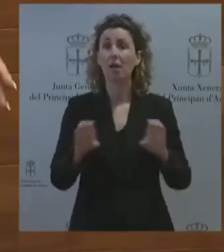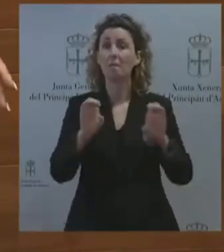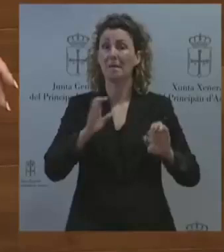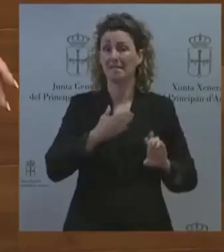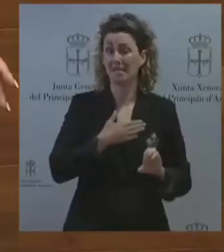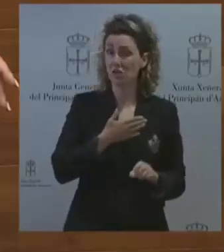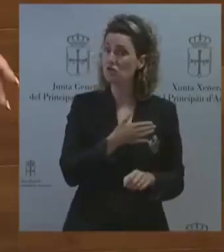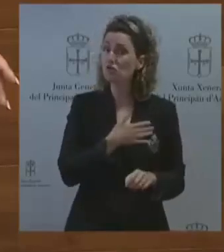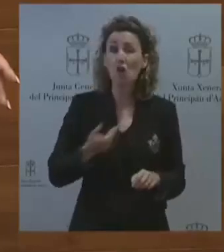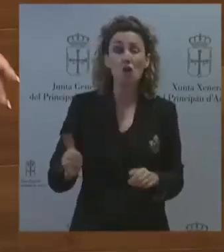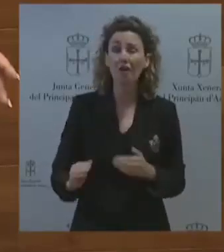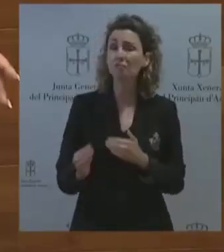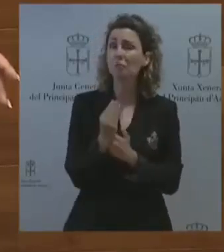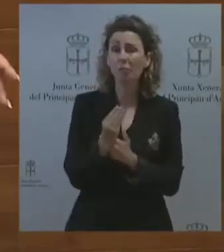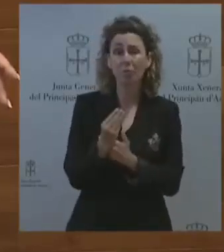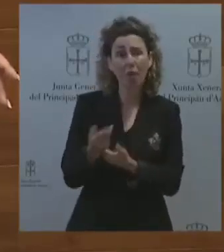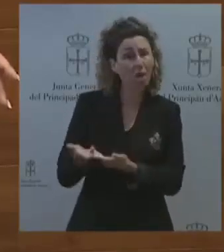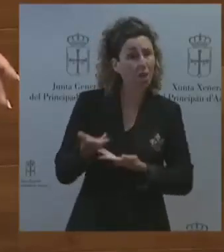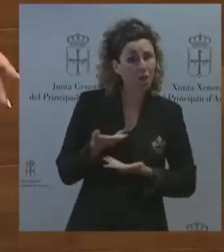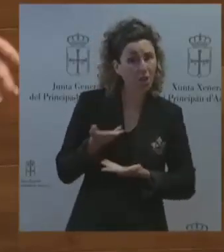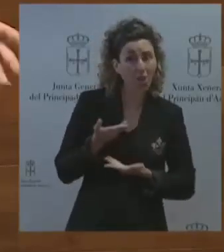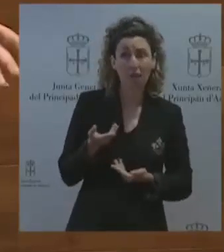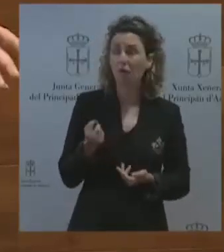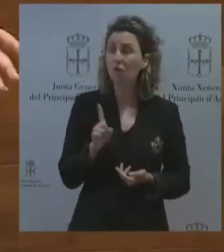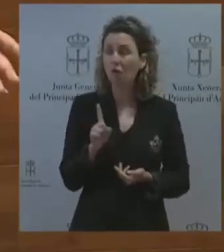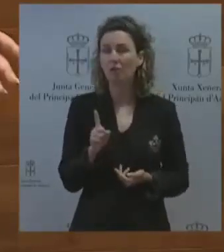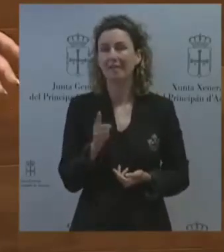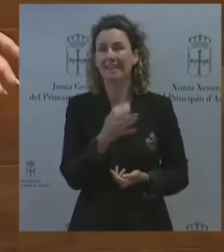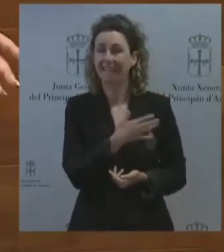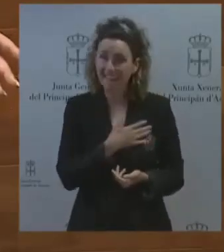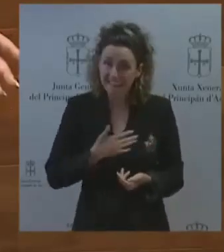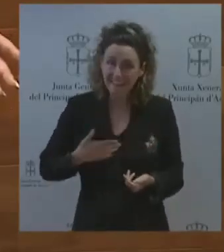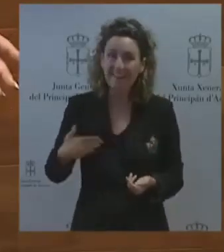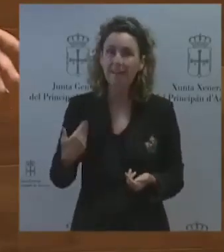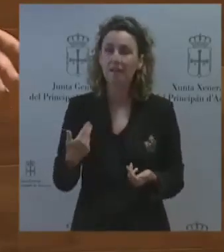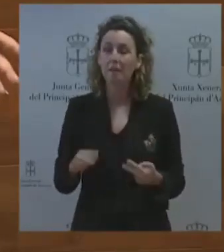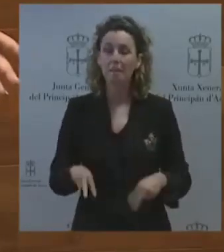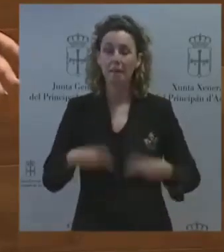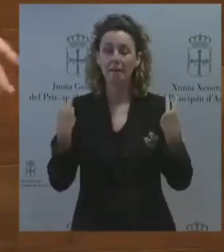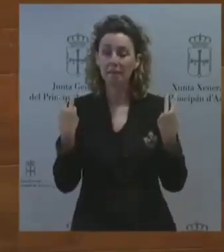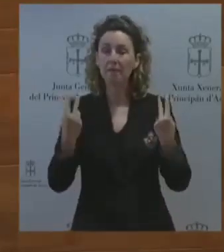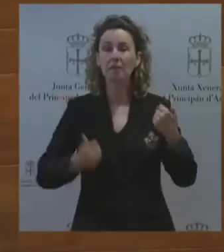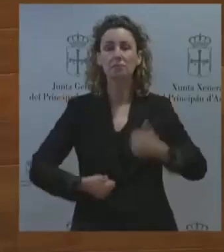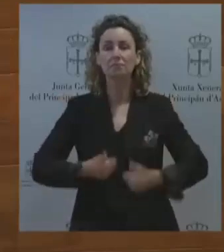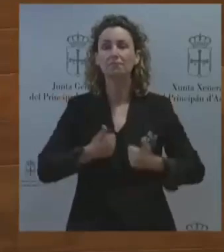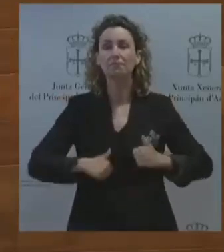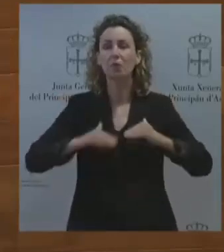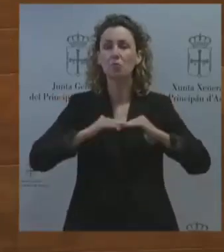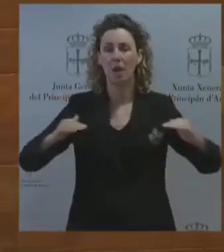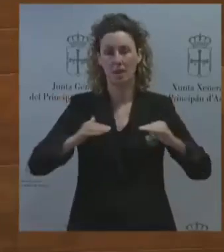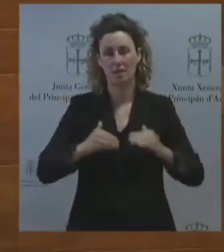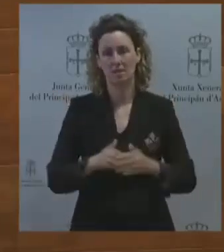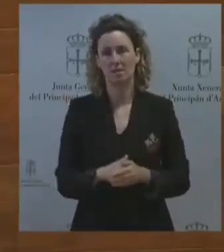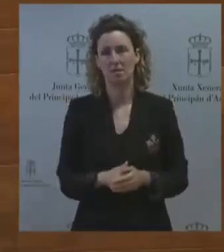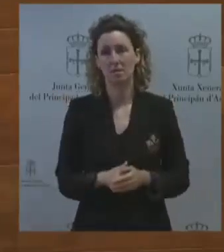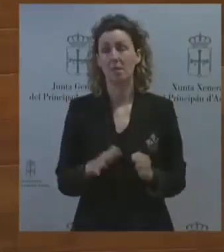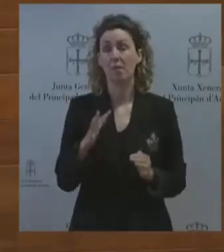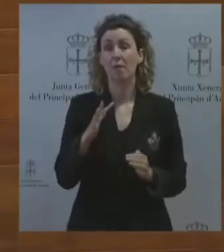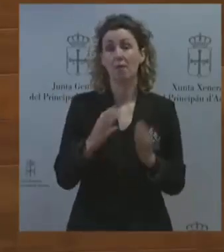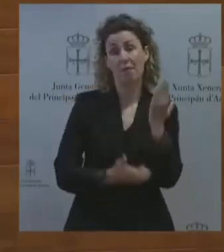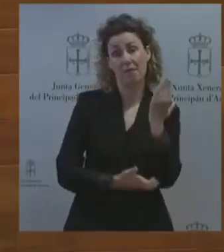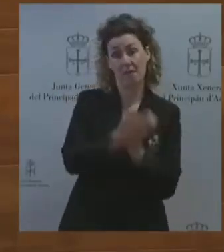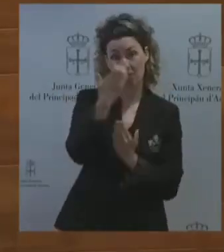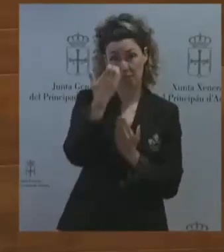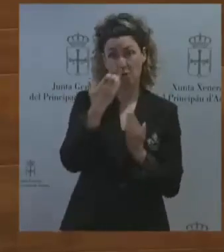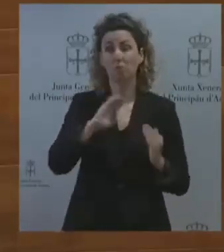único que piden es que se les permita competir en igualdad de condiciones. FADE les ha expuesto la necesidad de llevar a cabo un